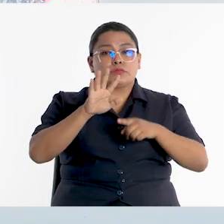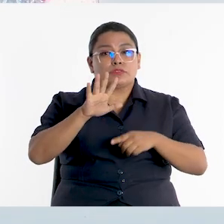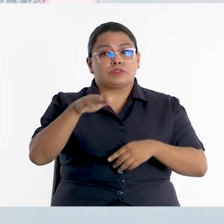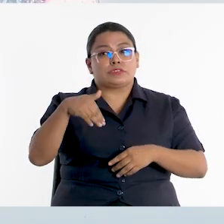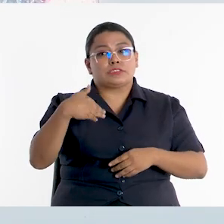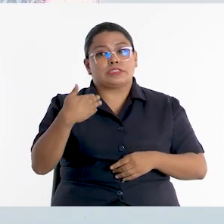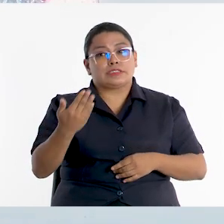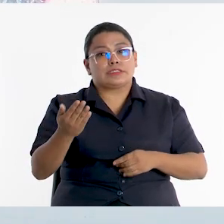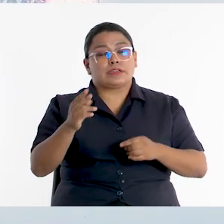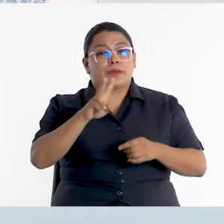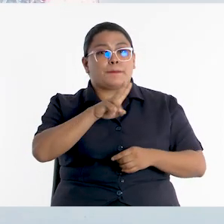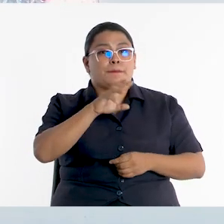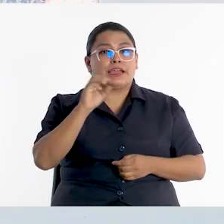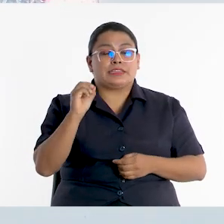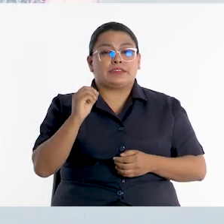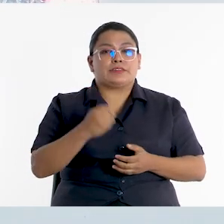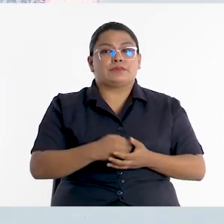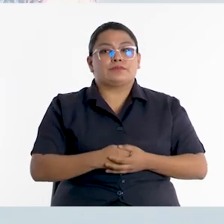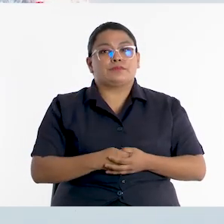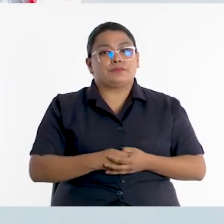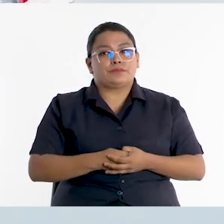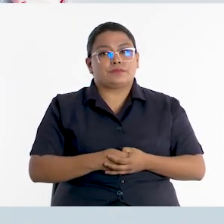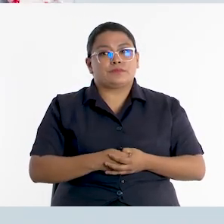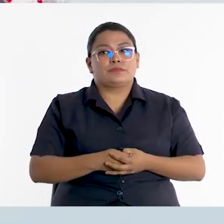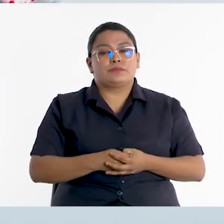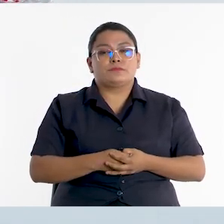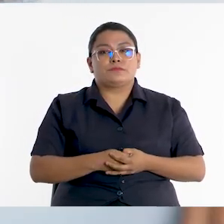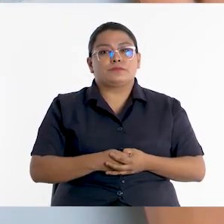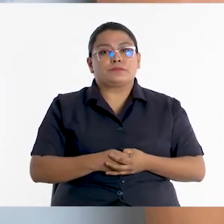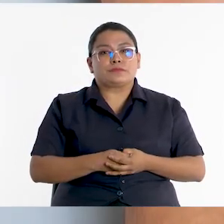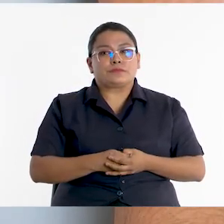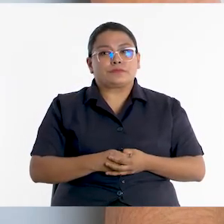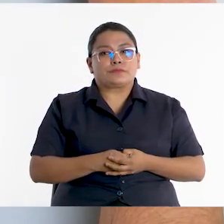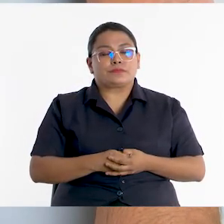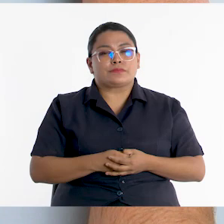4 por 5 es igual a 20.